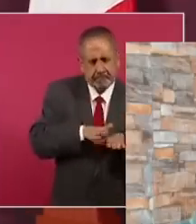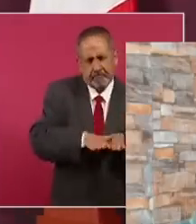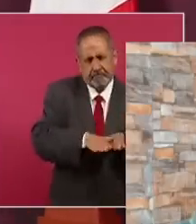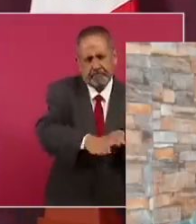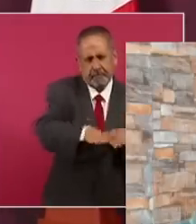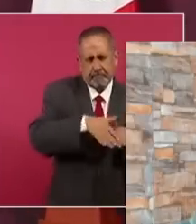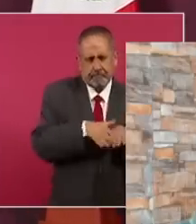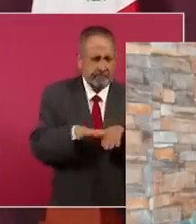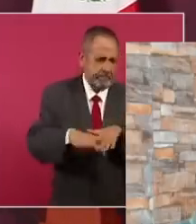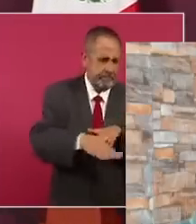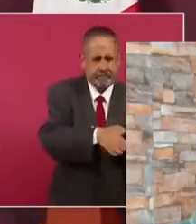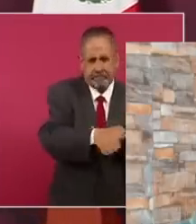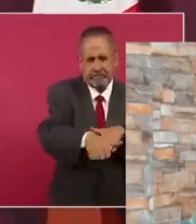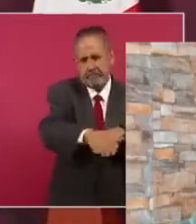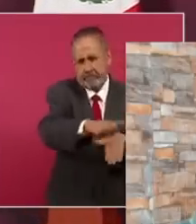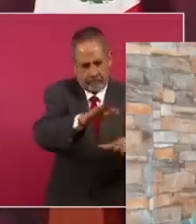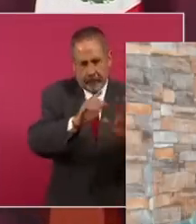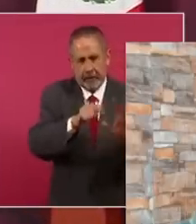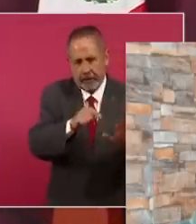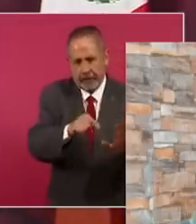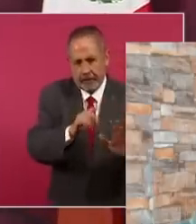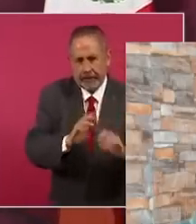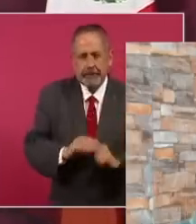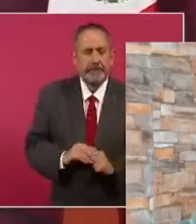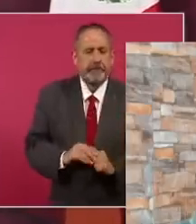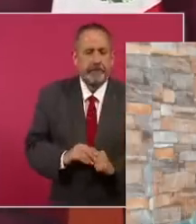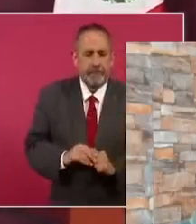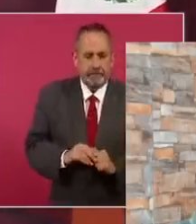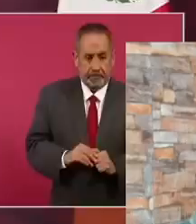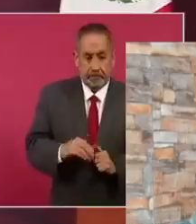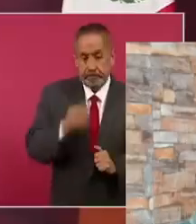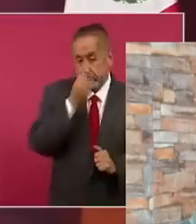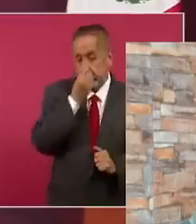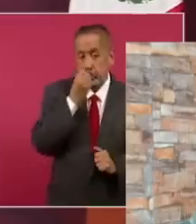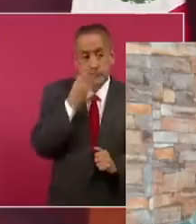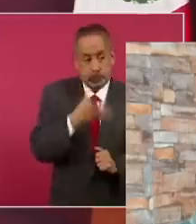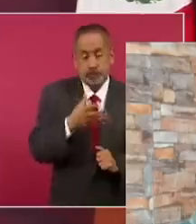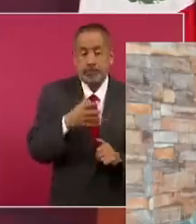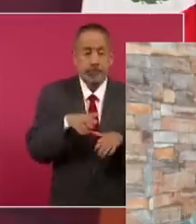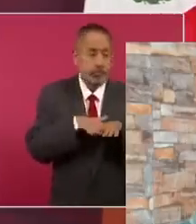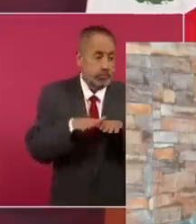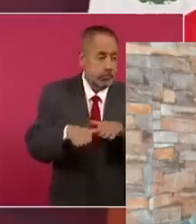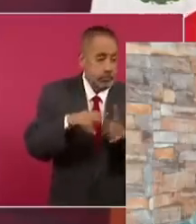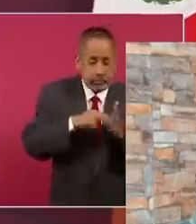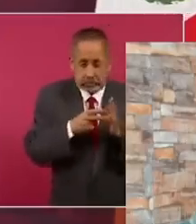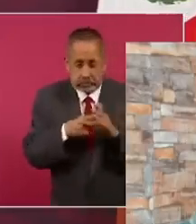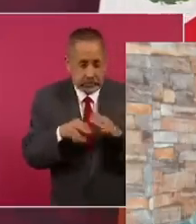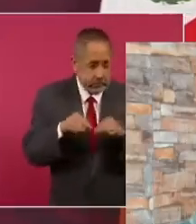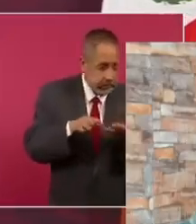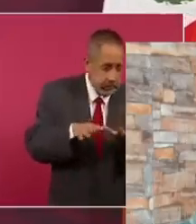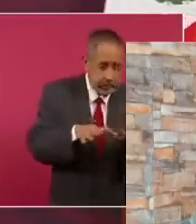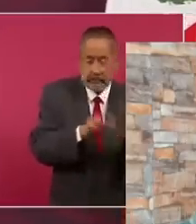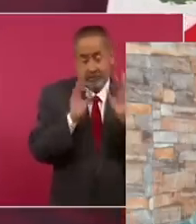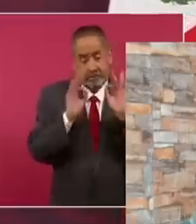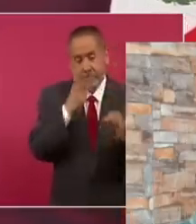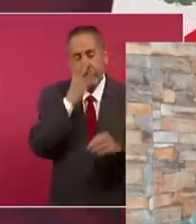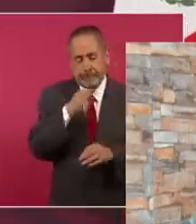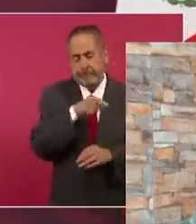estas obras, ¿no?, extraordinarias de ingeniería civil,